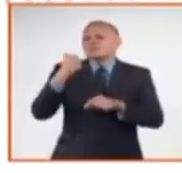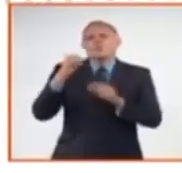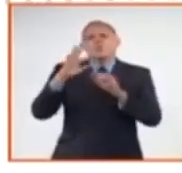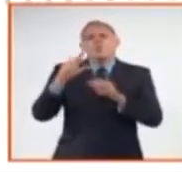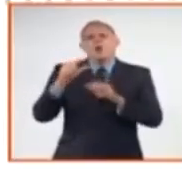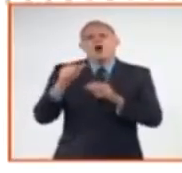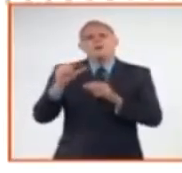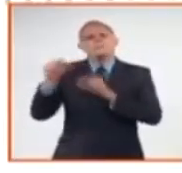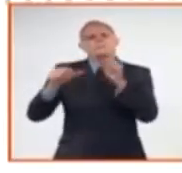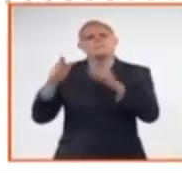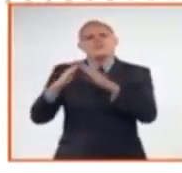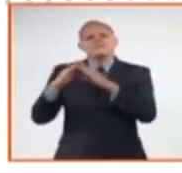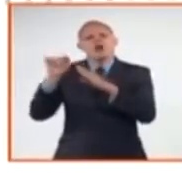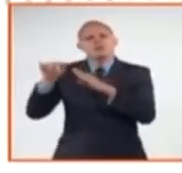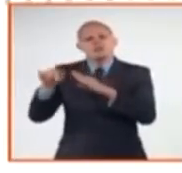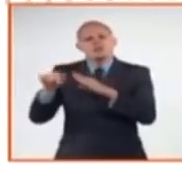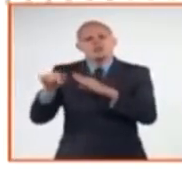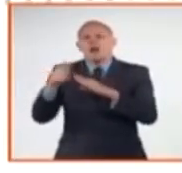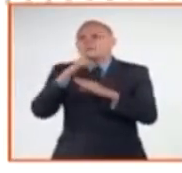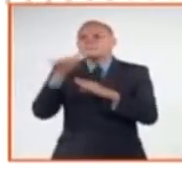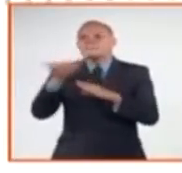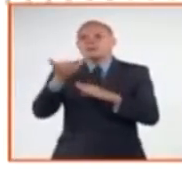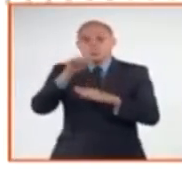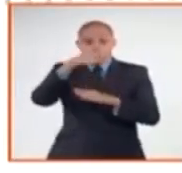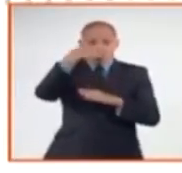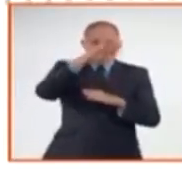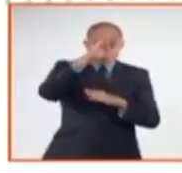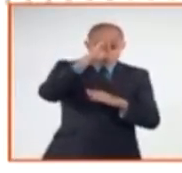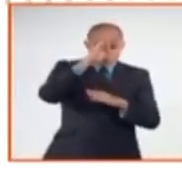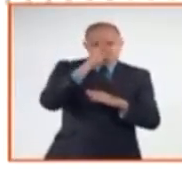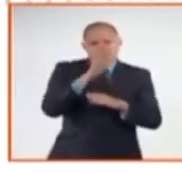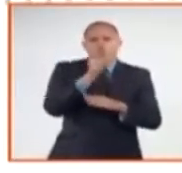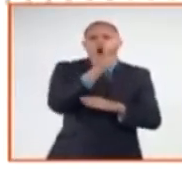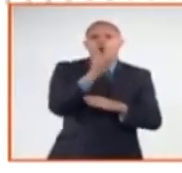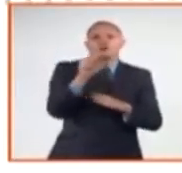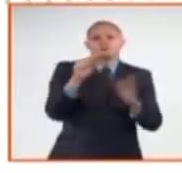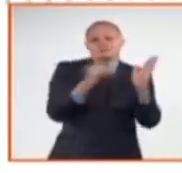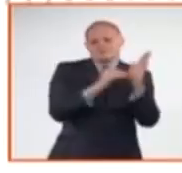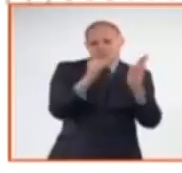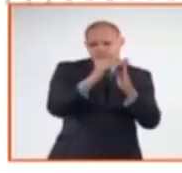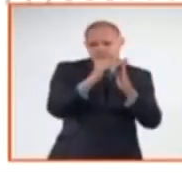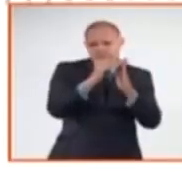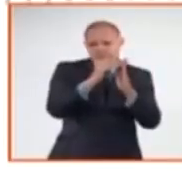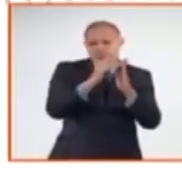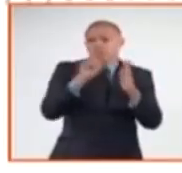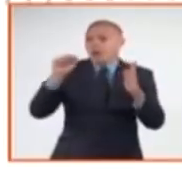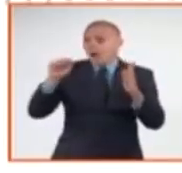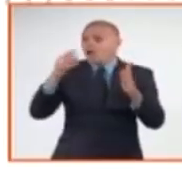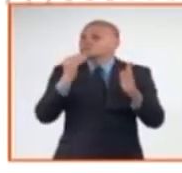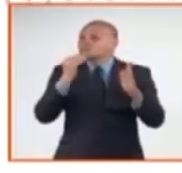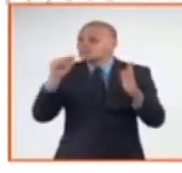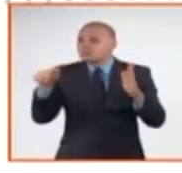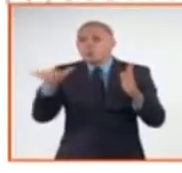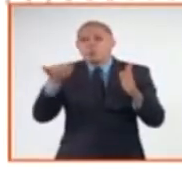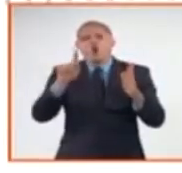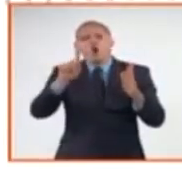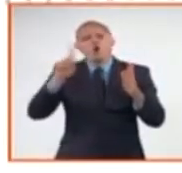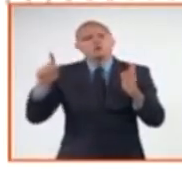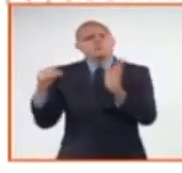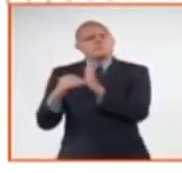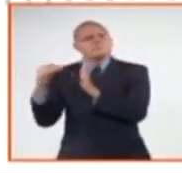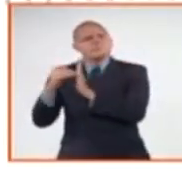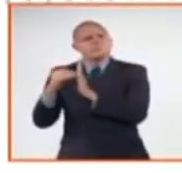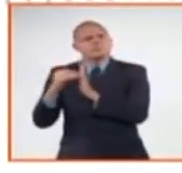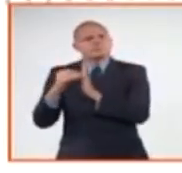primera etapa se abren dos picos y ahora en estos momentos como se puede ver un incremento de nuevo de los casos de kobe